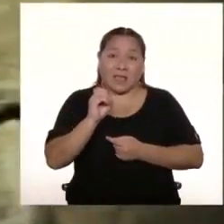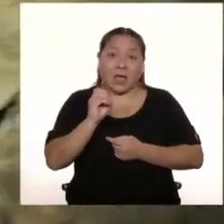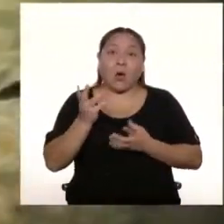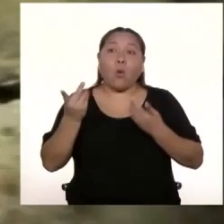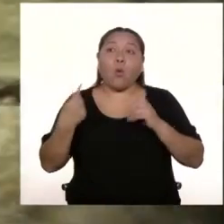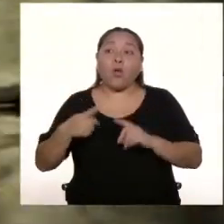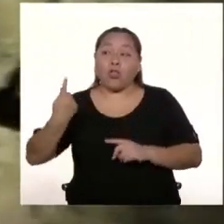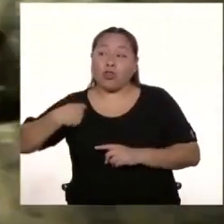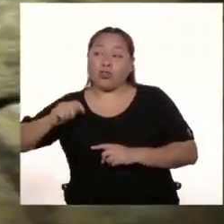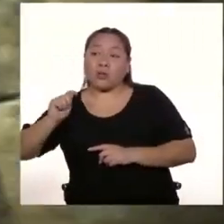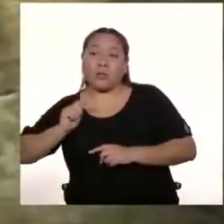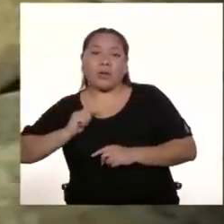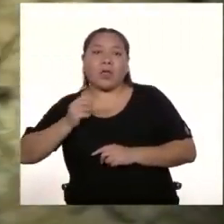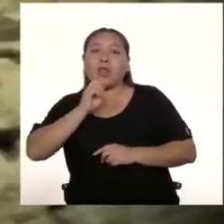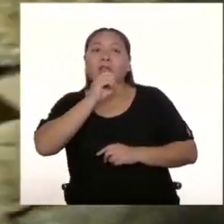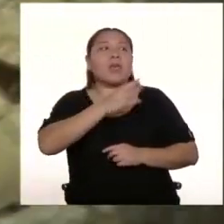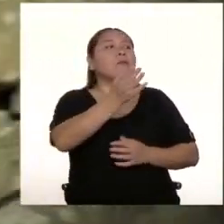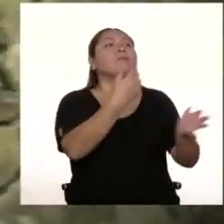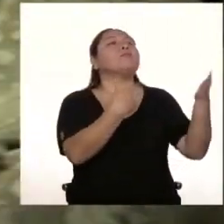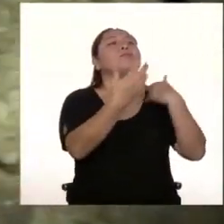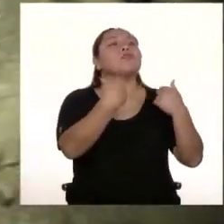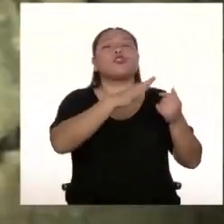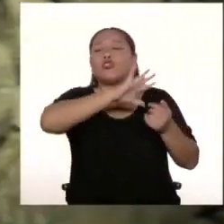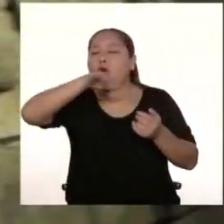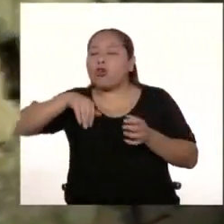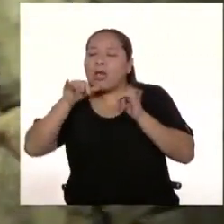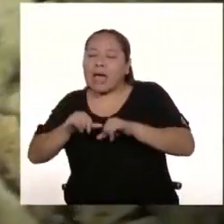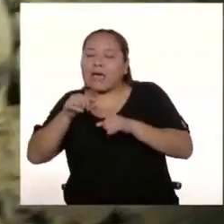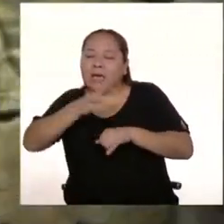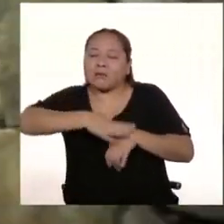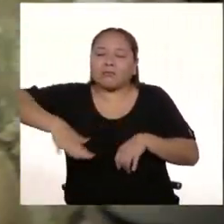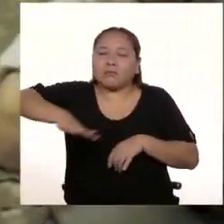concentración de los indígenas en reducciones.